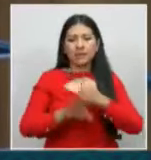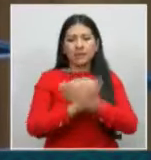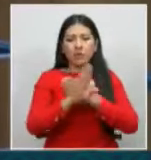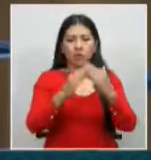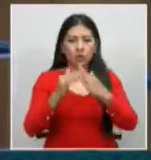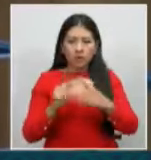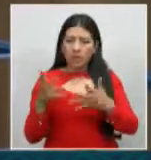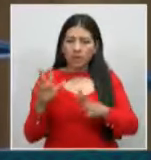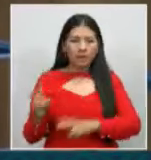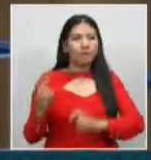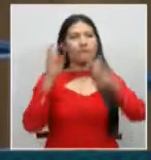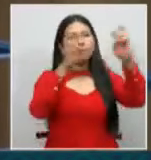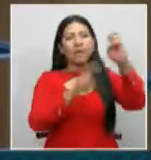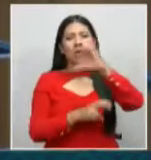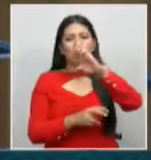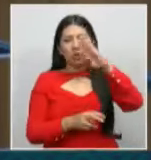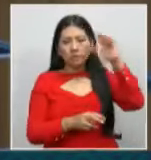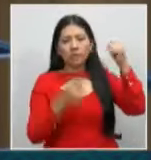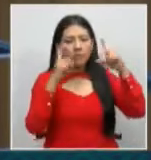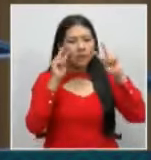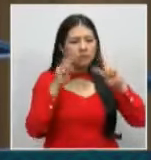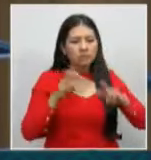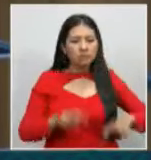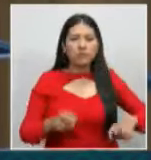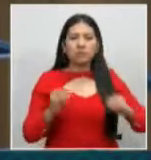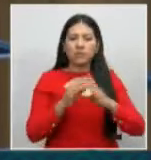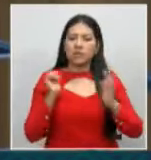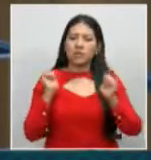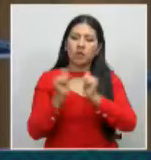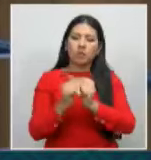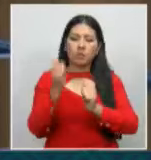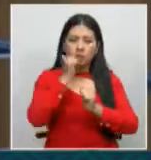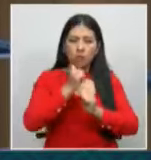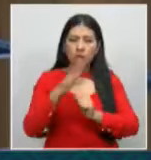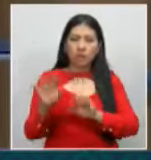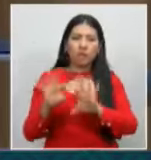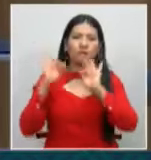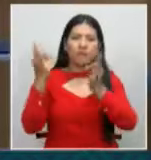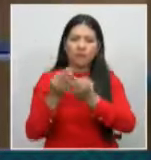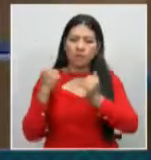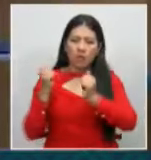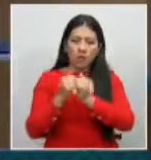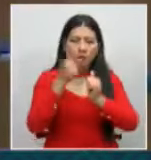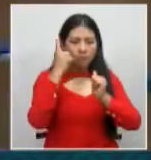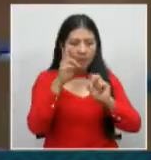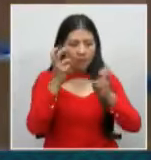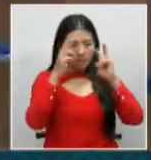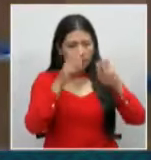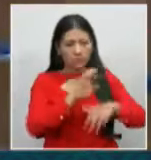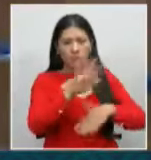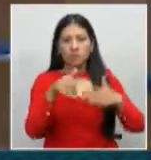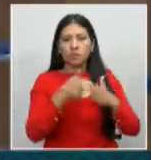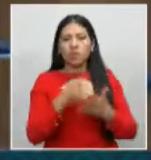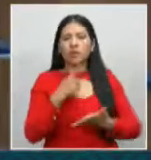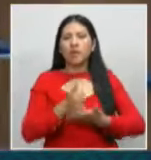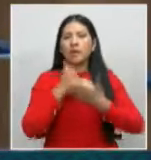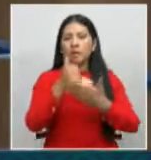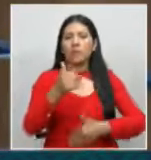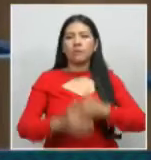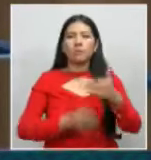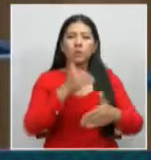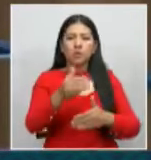departamento de Cochabamba para realizar un acompañamiento a la víctima y a la familia de ella para poder coadyuvar en todos los procesos,